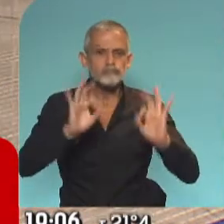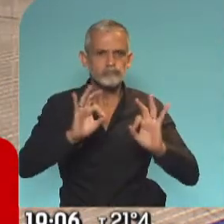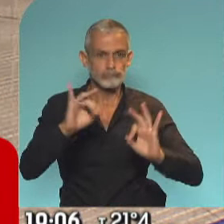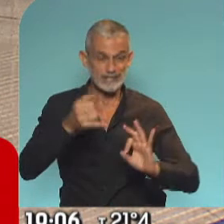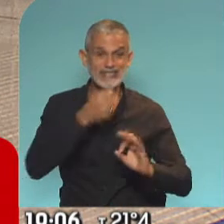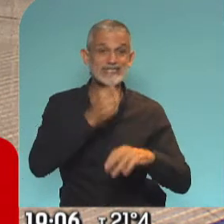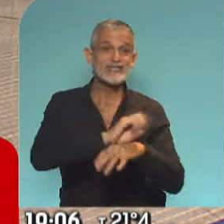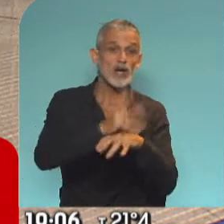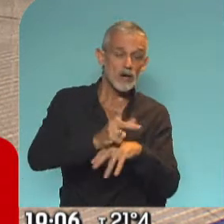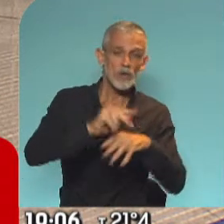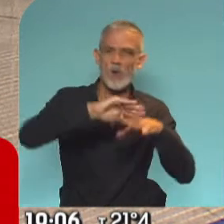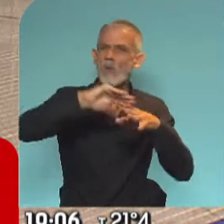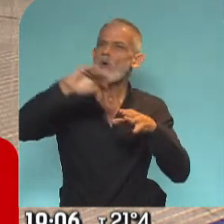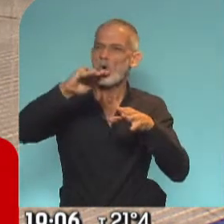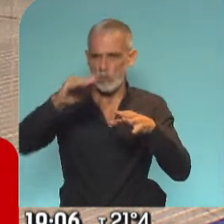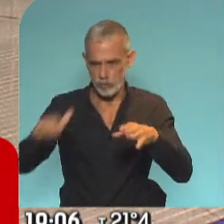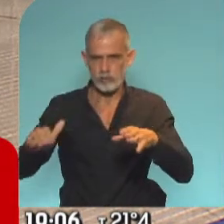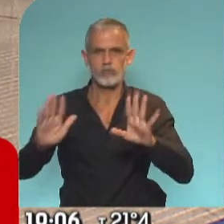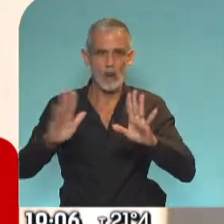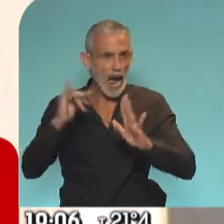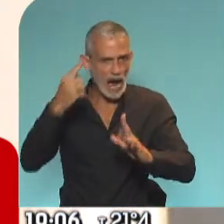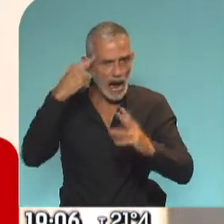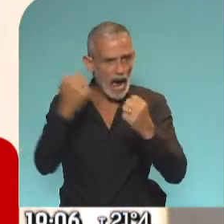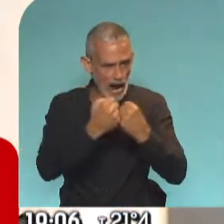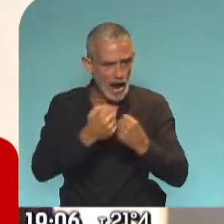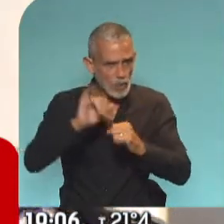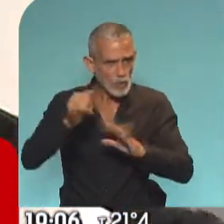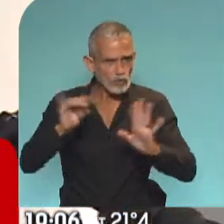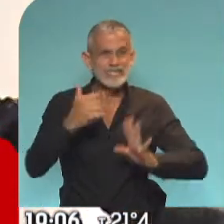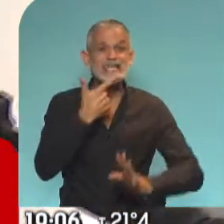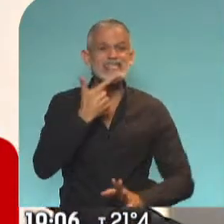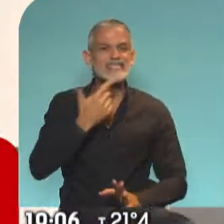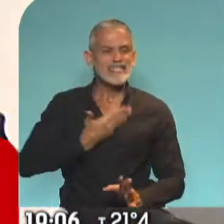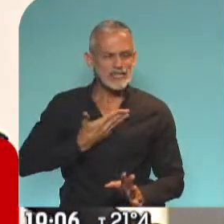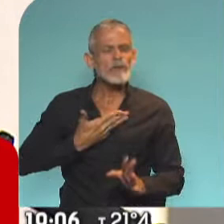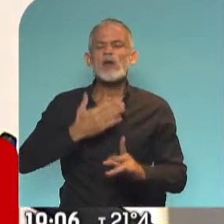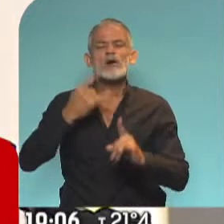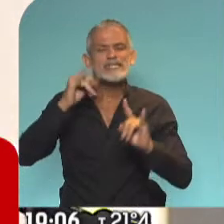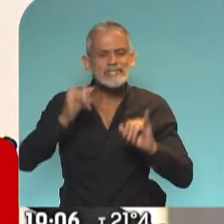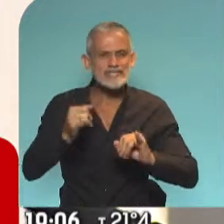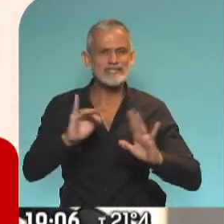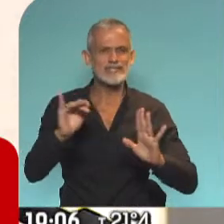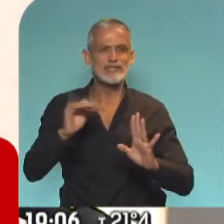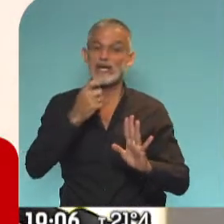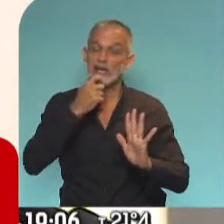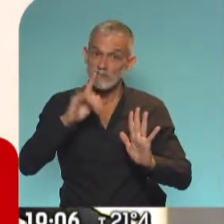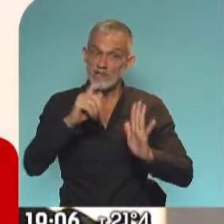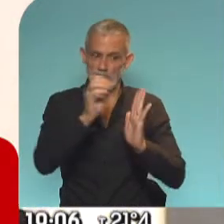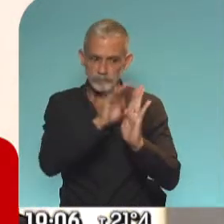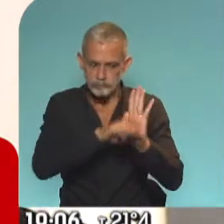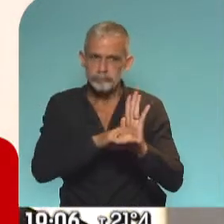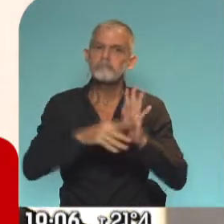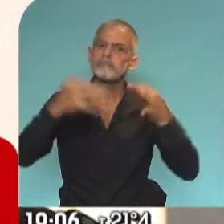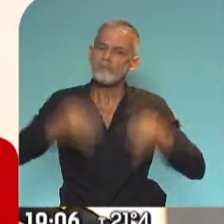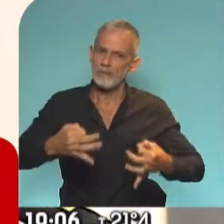la curva de contagios. Por supuesto que hay consenso para empezar el 17, siempre y cuando el esquema sea